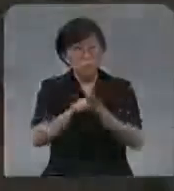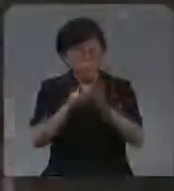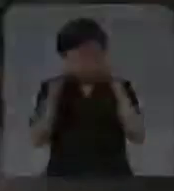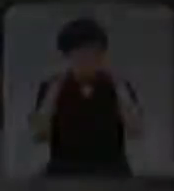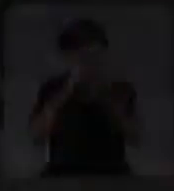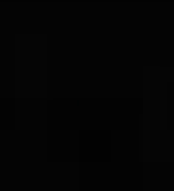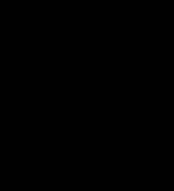armamentísticas